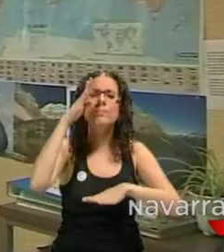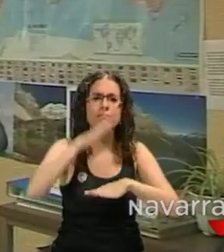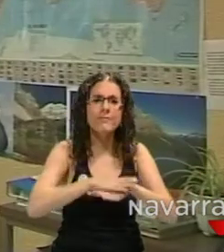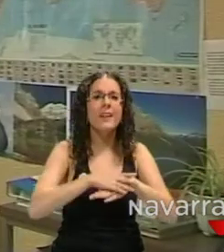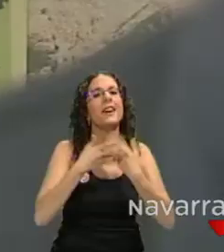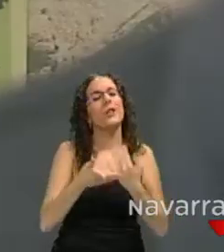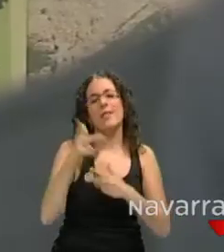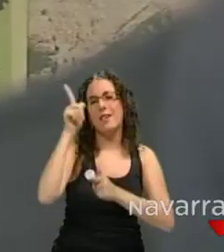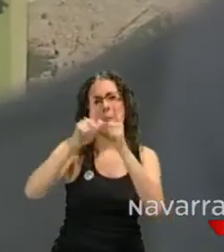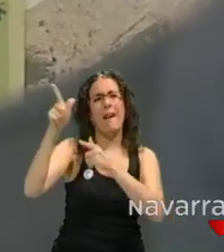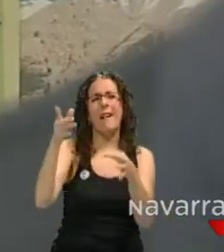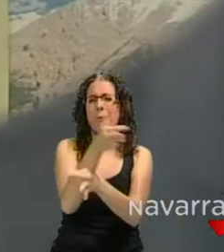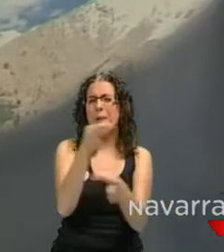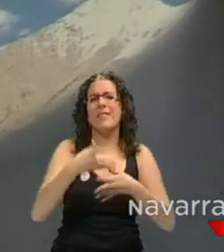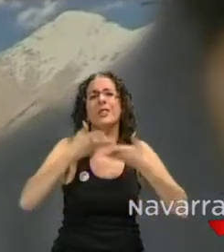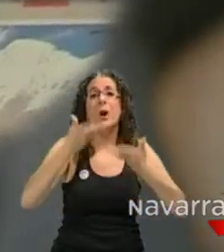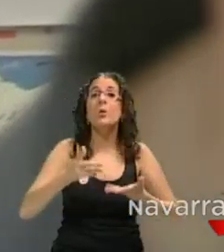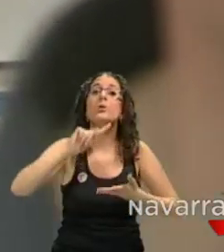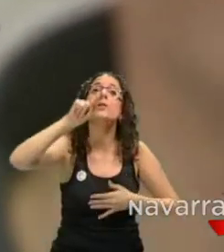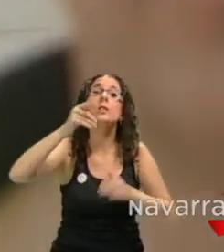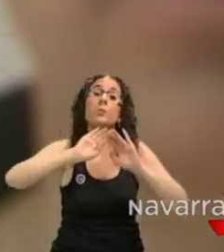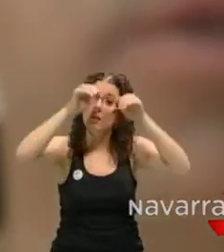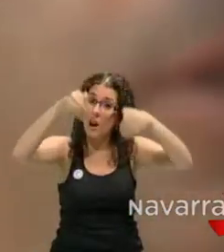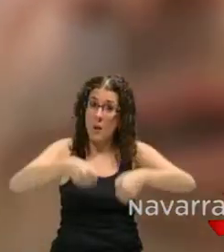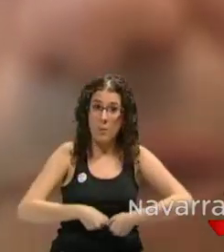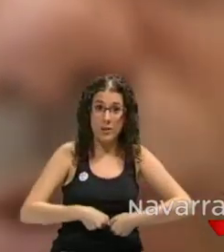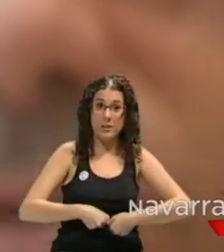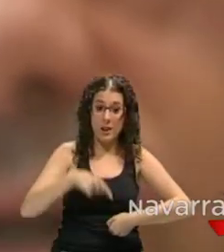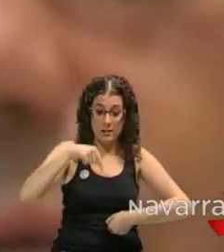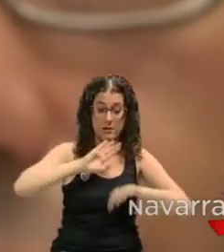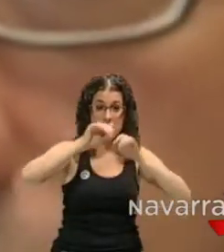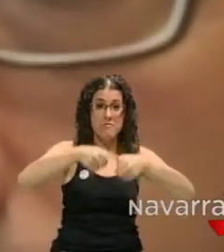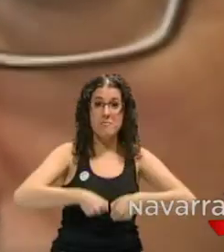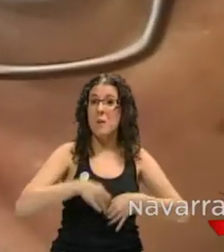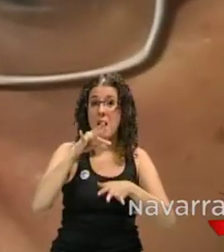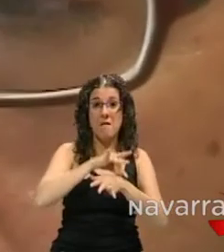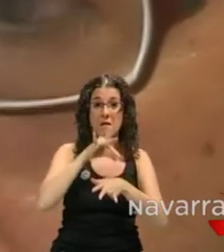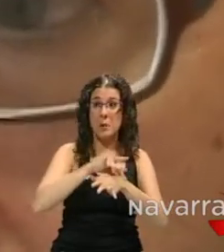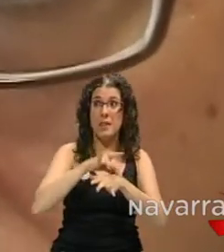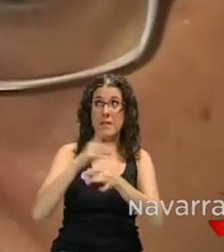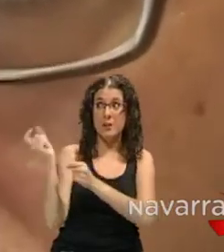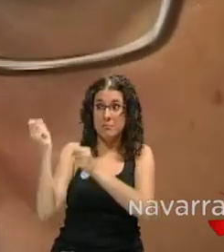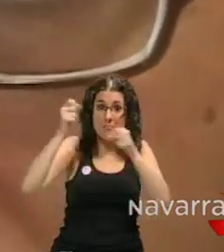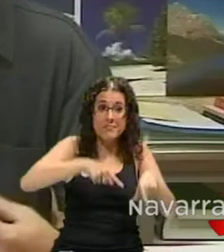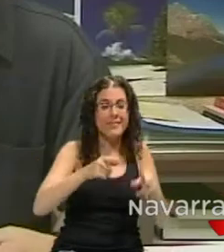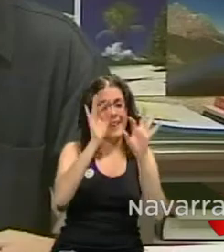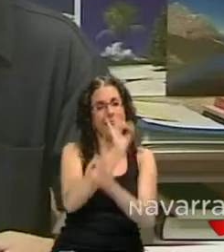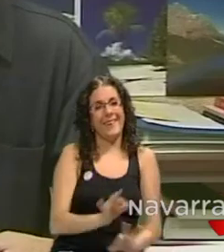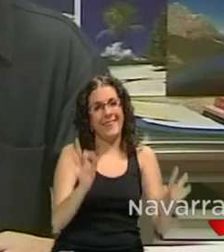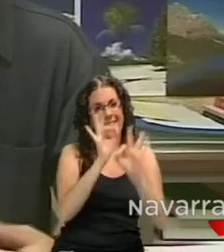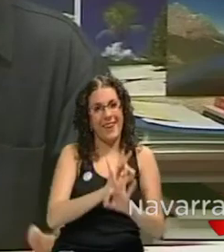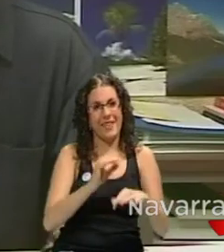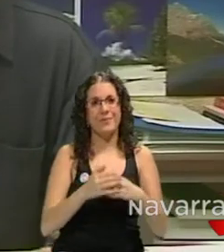médica ni sea el culpable de propagar una enfermedad. Por un lado, que el propio viajero no